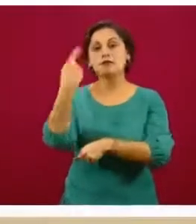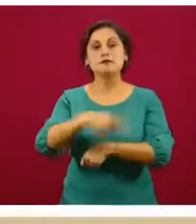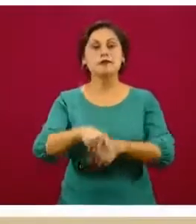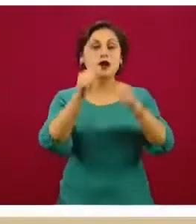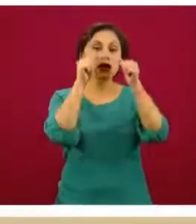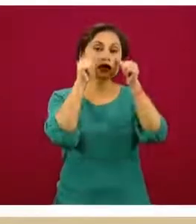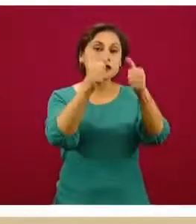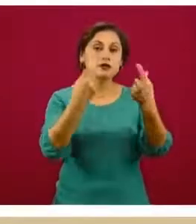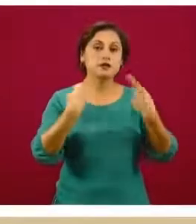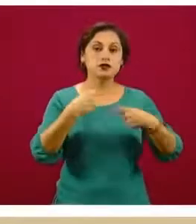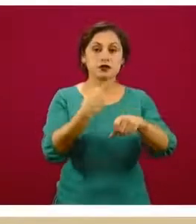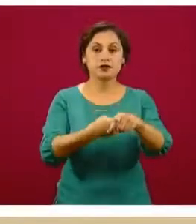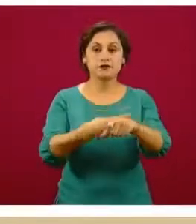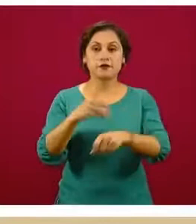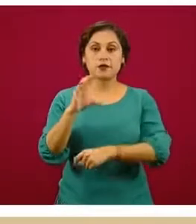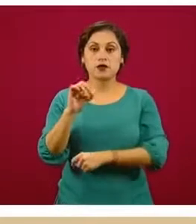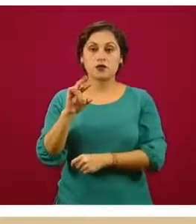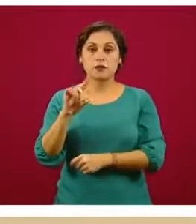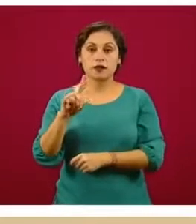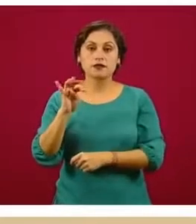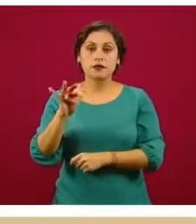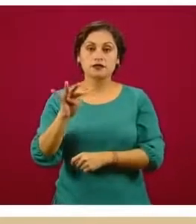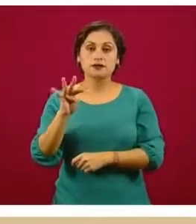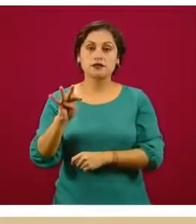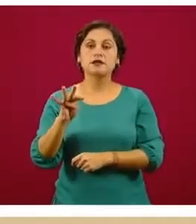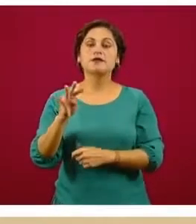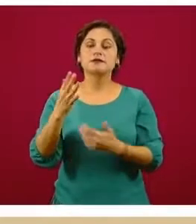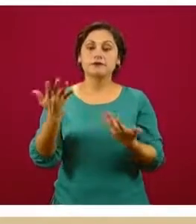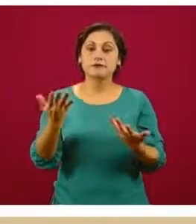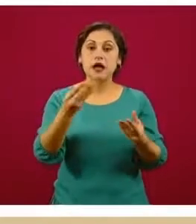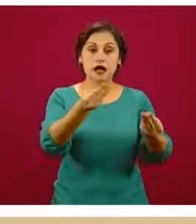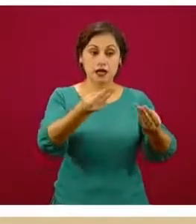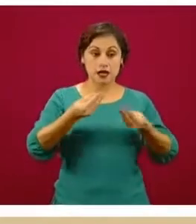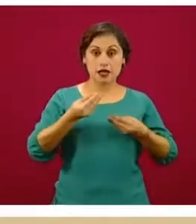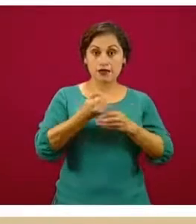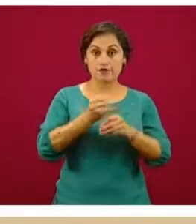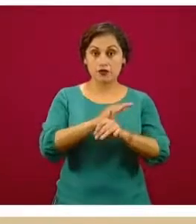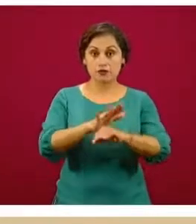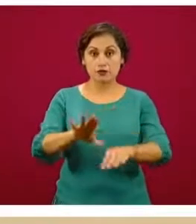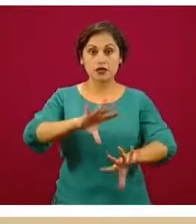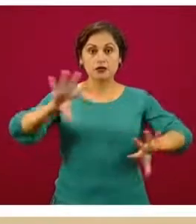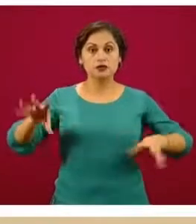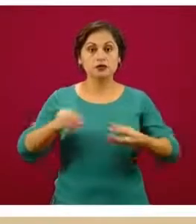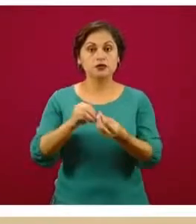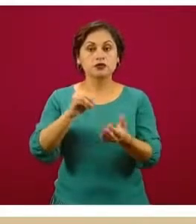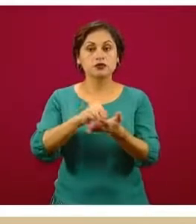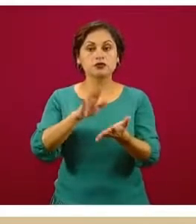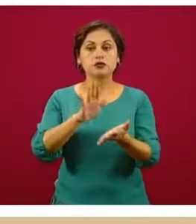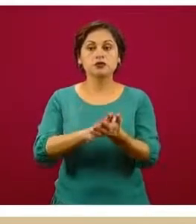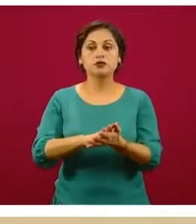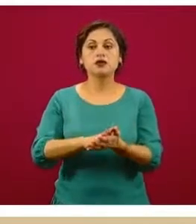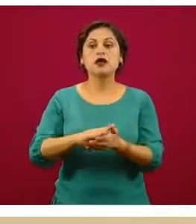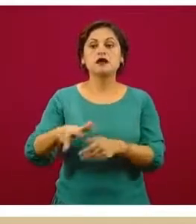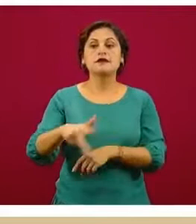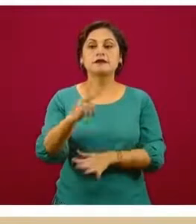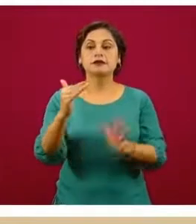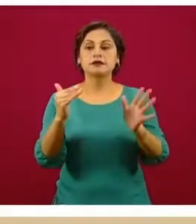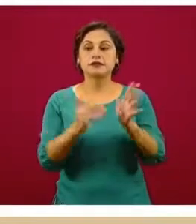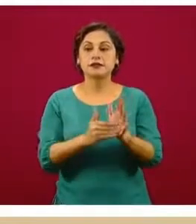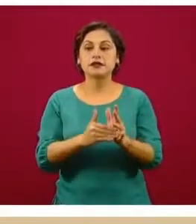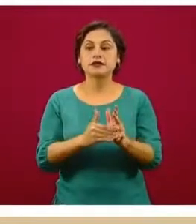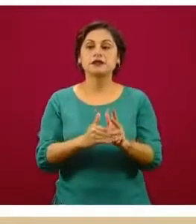personas con COVID-19 y de quienes informaron tenemos un total de 13.767